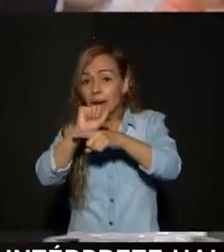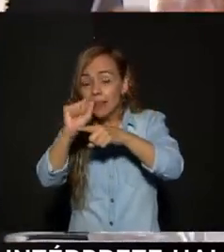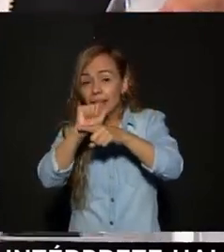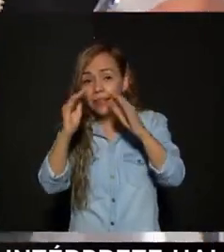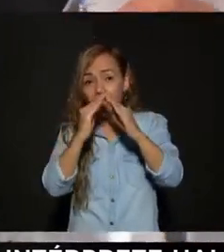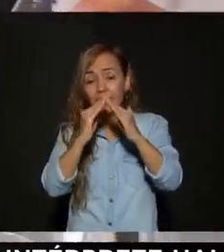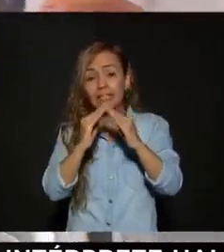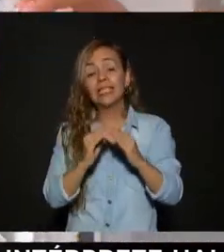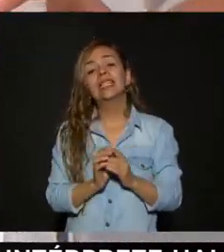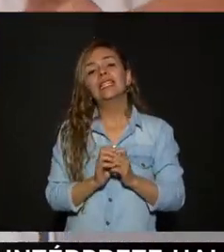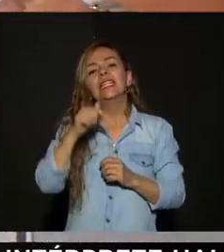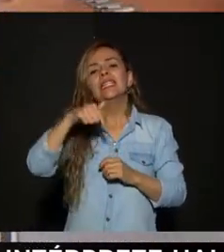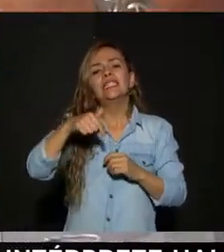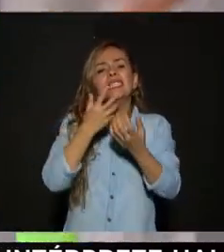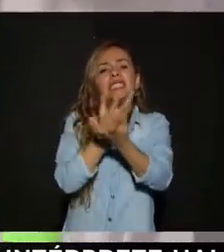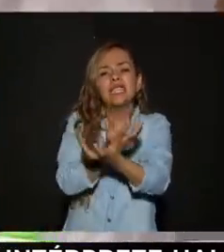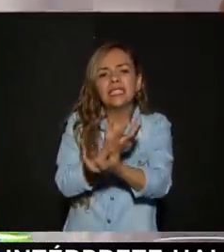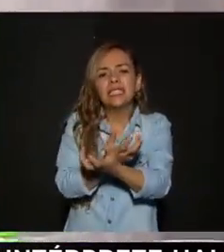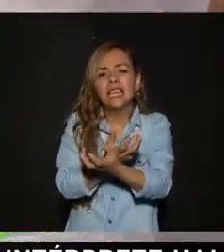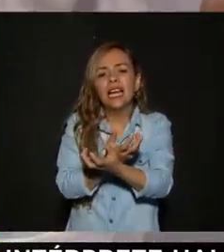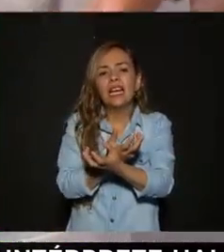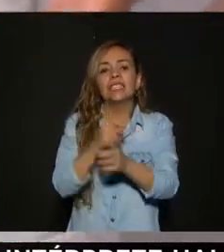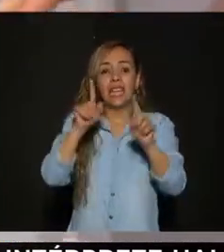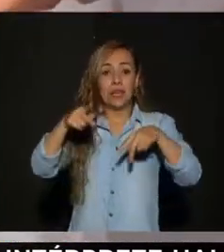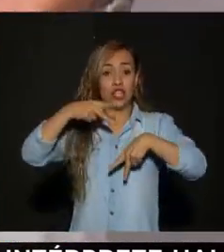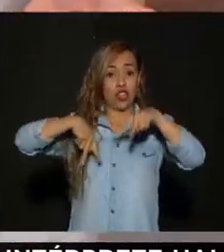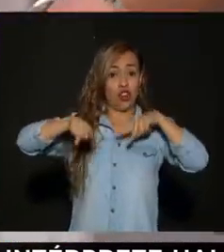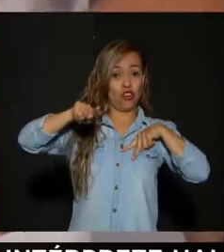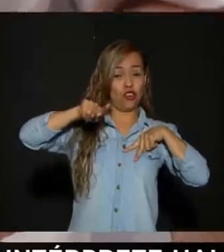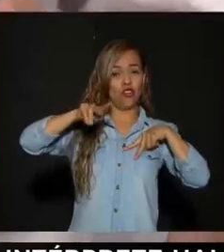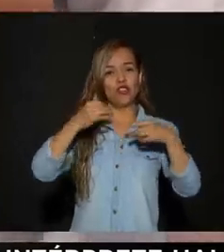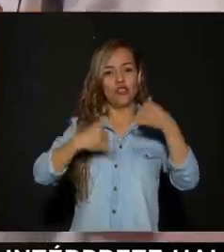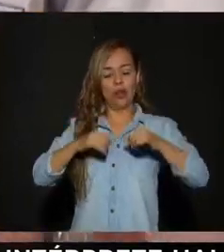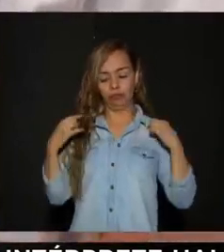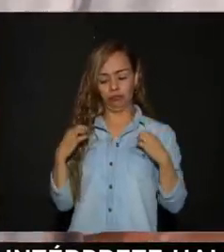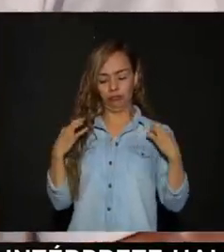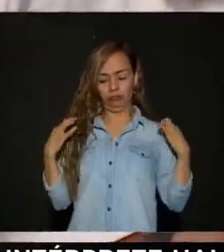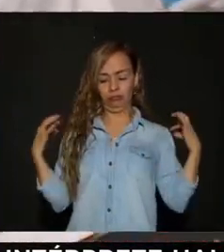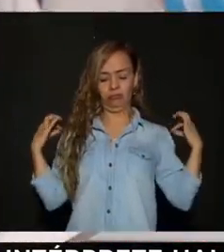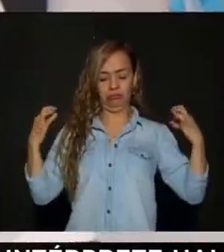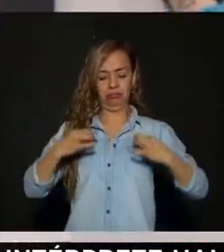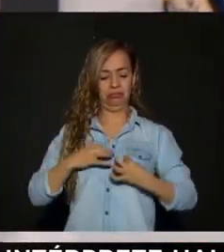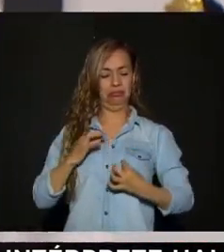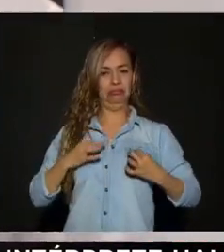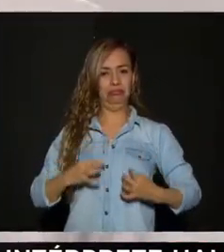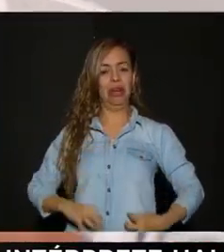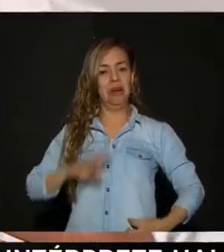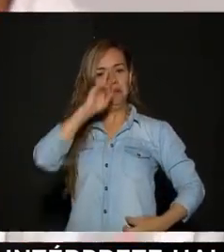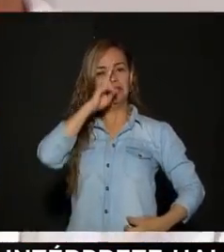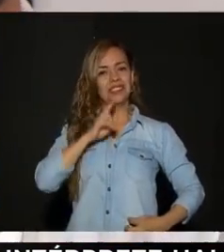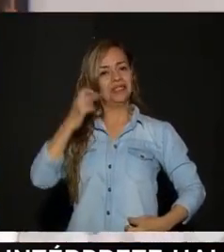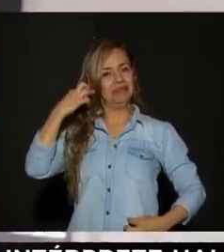la ciencia, también estamos trabajando juegos de roles. Ellos nos ven así ambientados de científicos y ellos también quieren ser